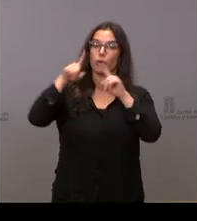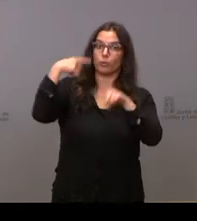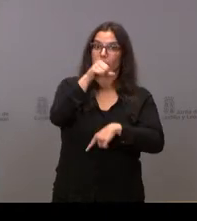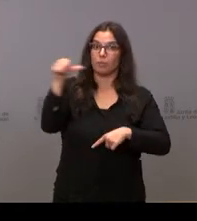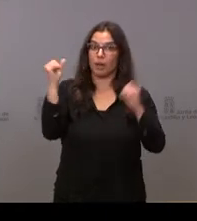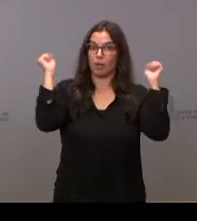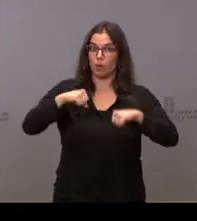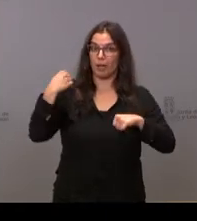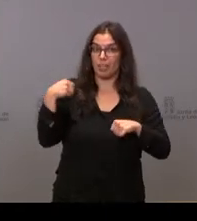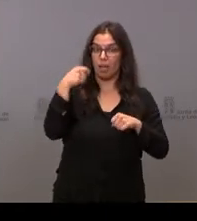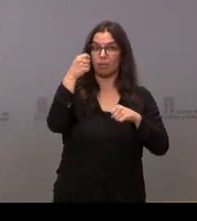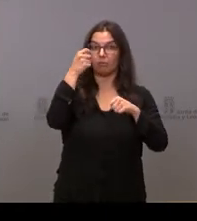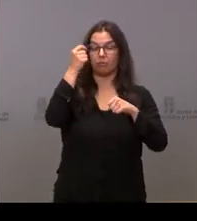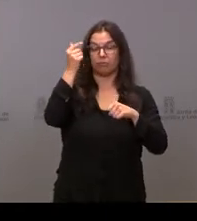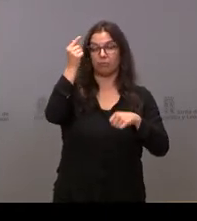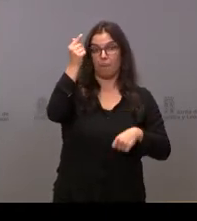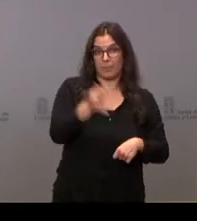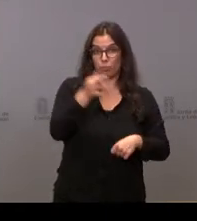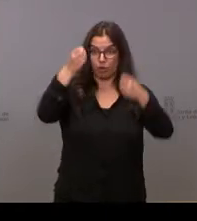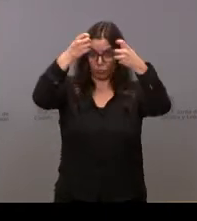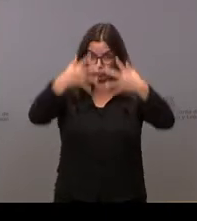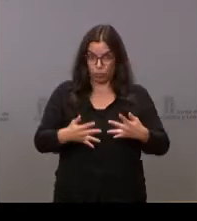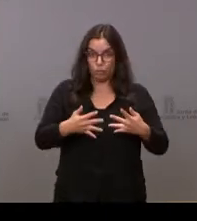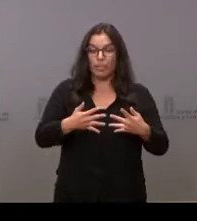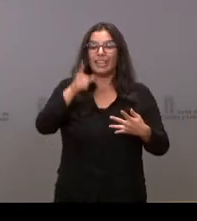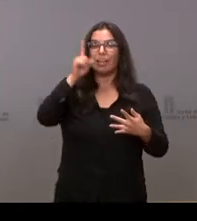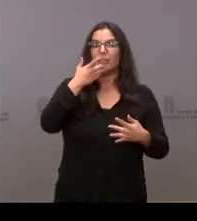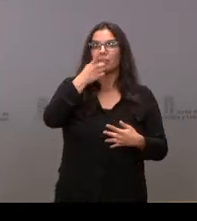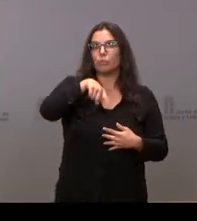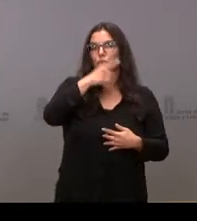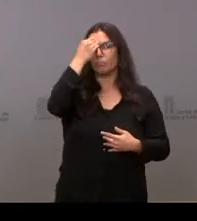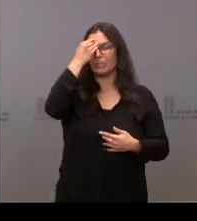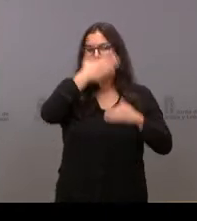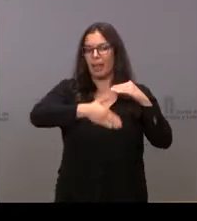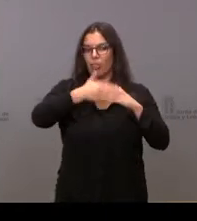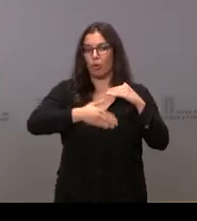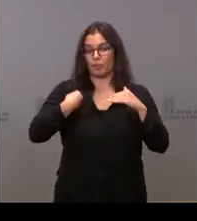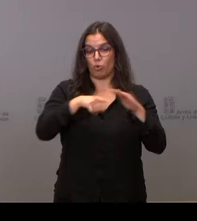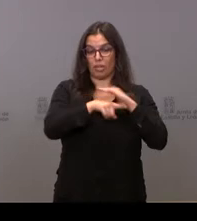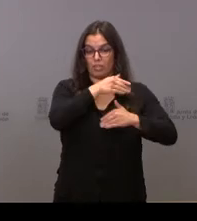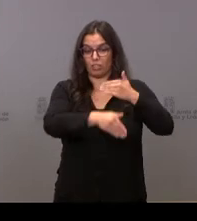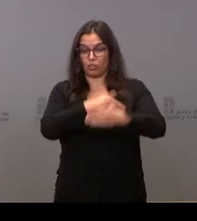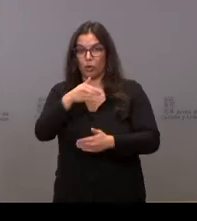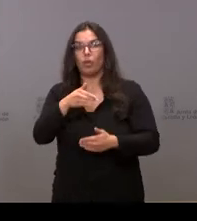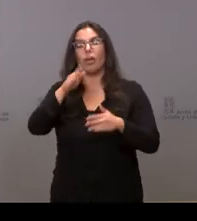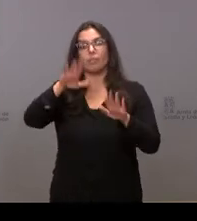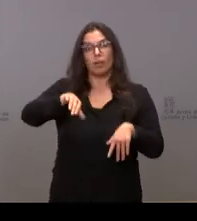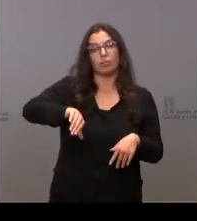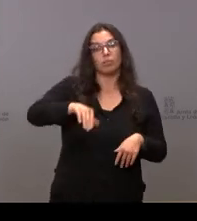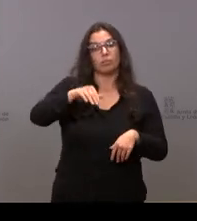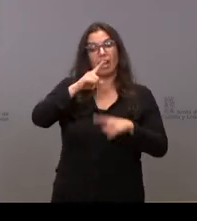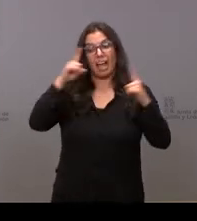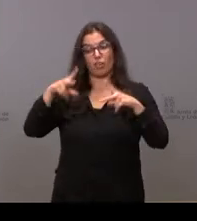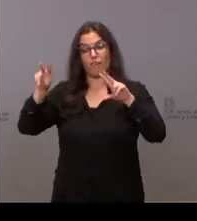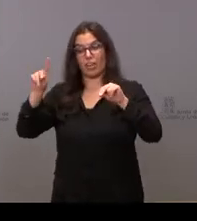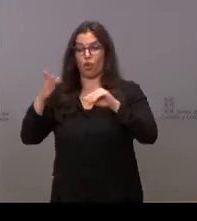semana y en todo caso si los plazos que barajan por tramitación parlamentaria daría tiempo a que el presupuesto se aprobara antes de final de